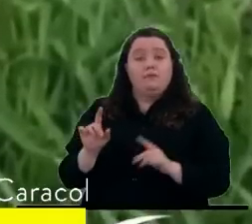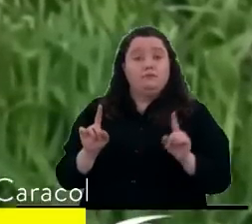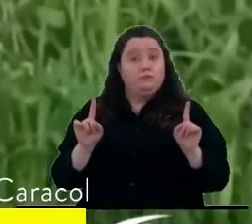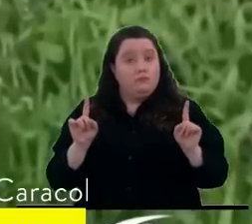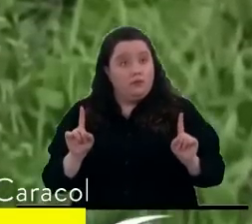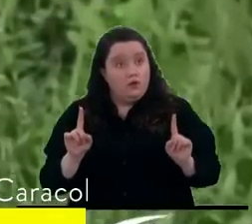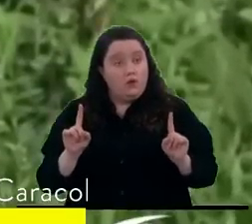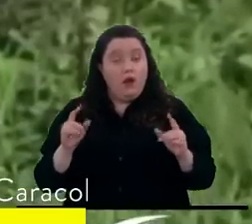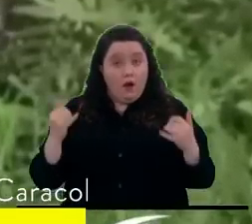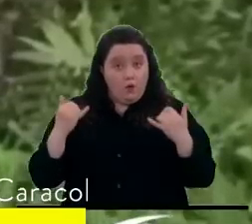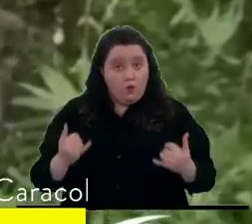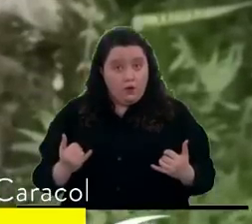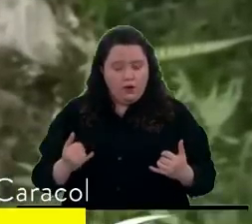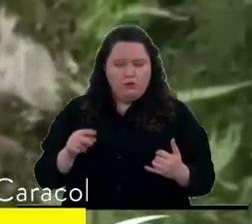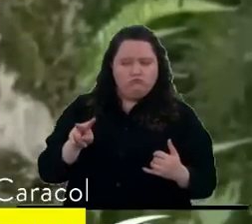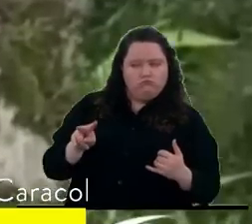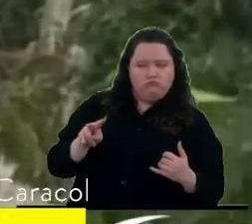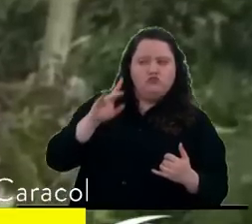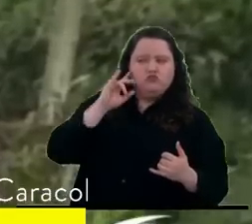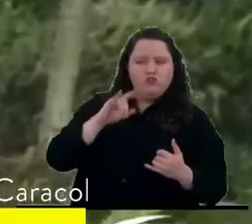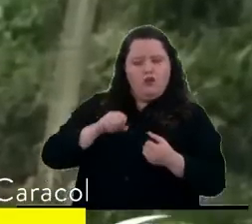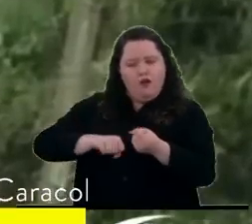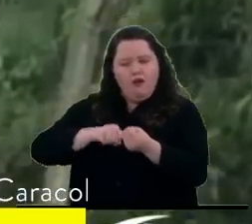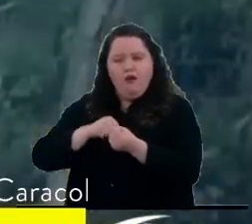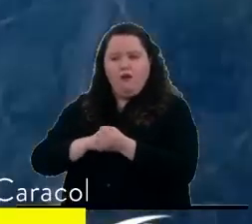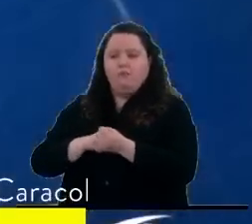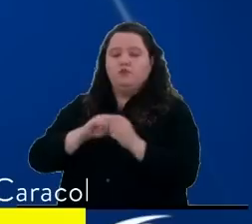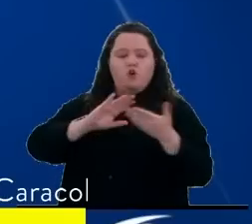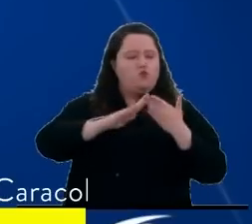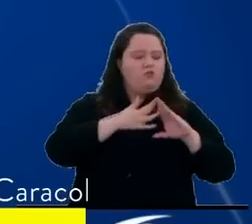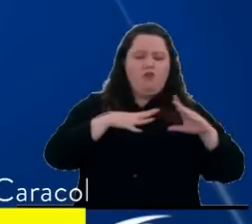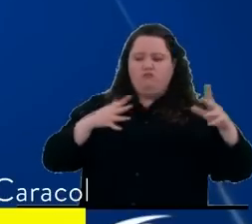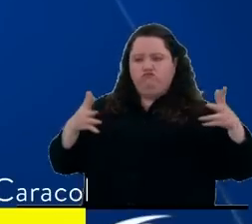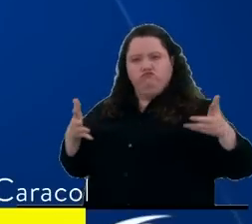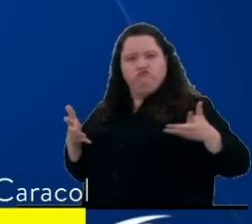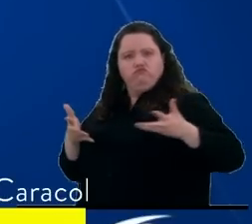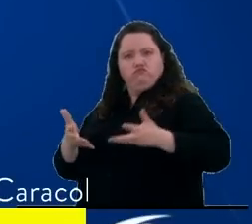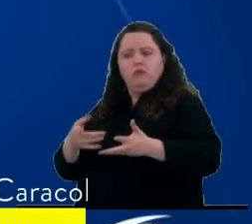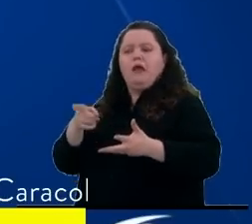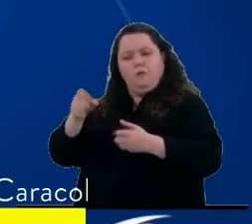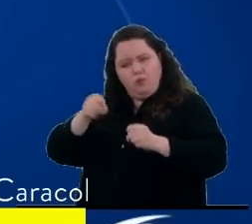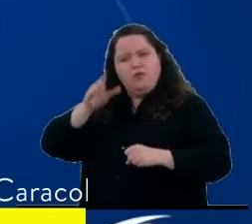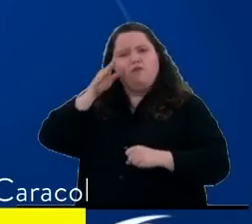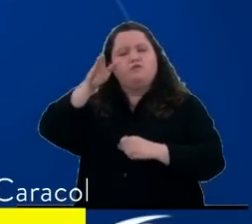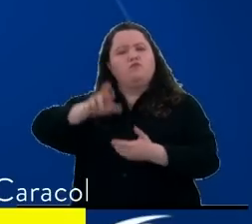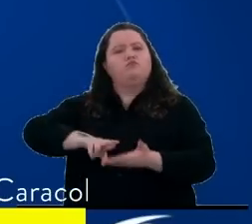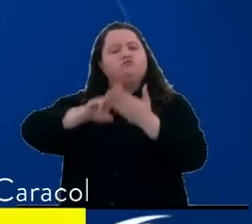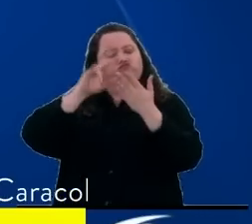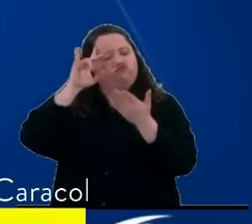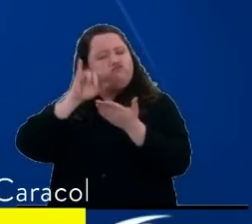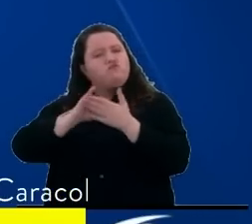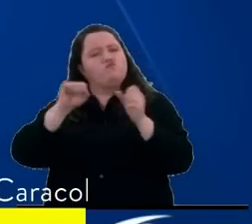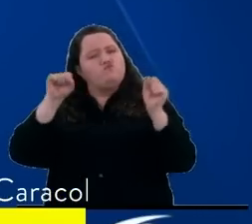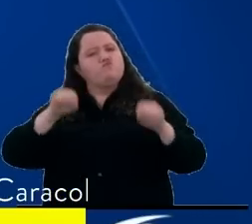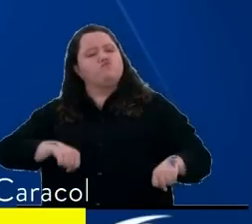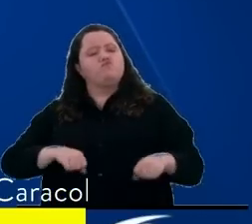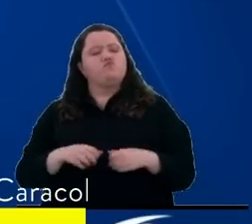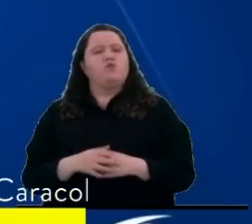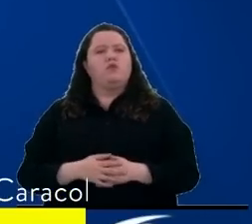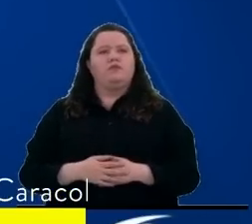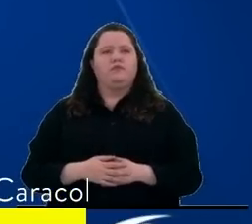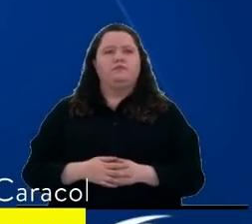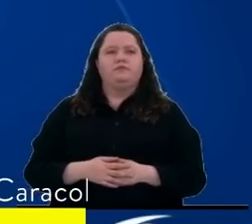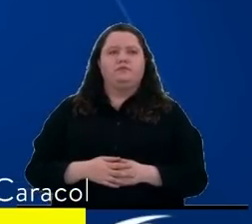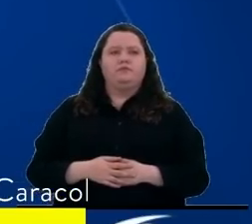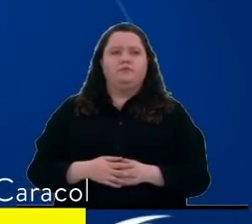hoy en día cree que con el apoyo y la solidaridad de la comunidad, Edwin podrá recuperarse. Ahora